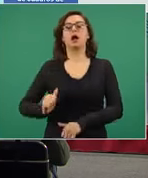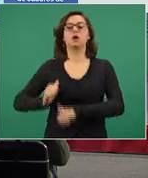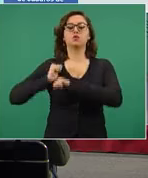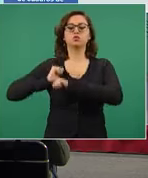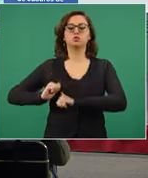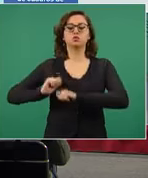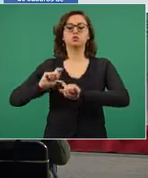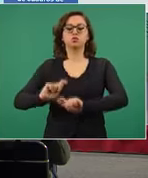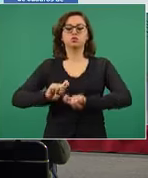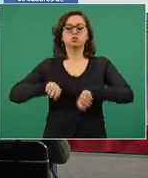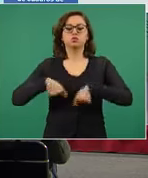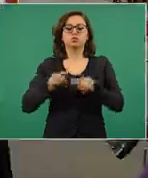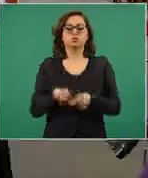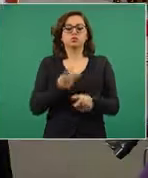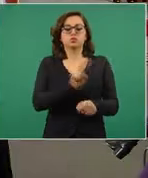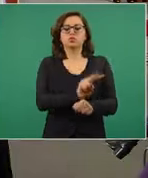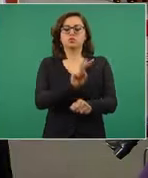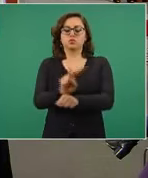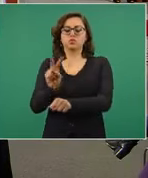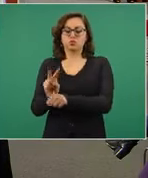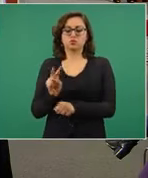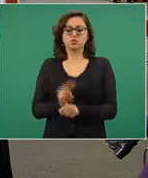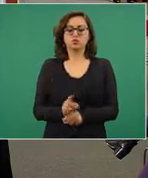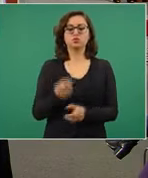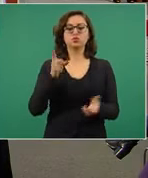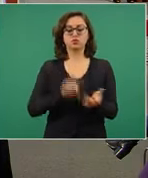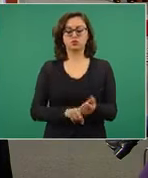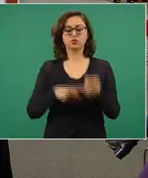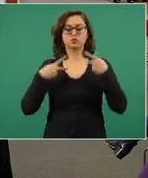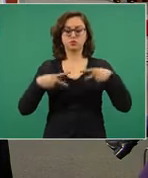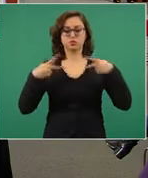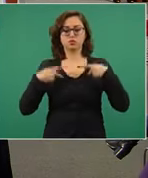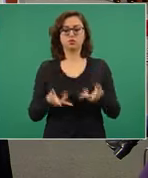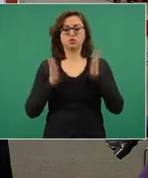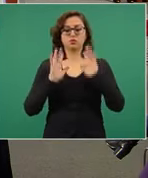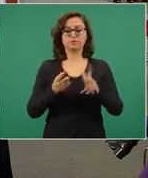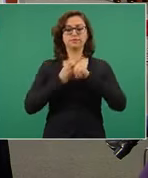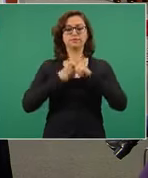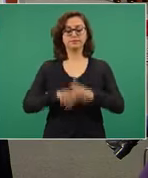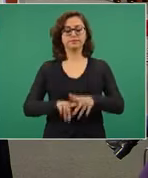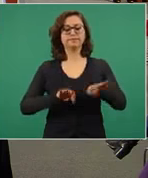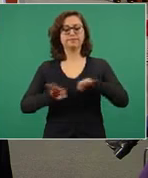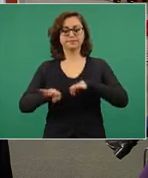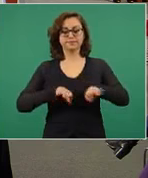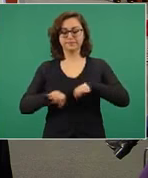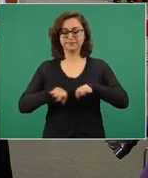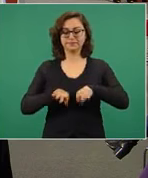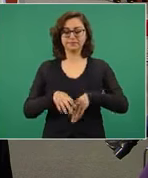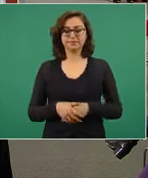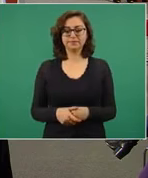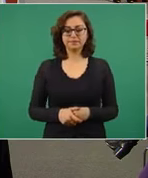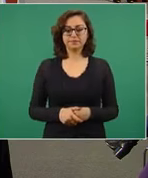ejercer el control y el mando precisamente del personal que ya ha sido reclutado.